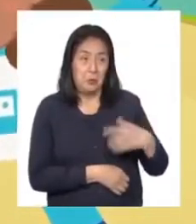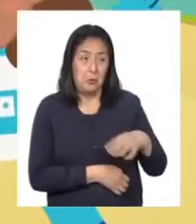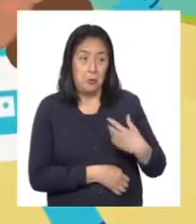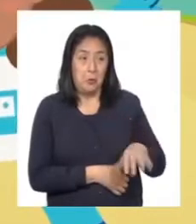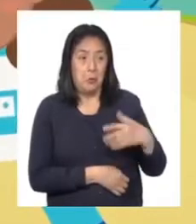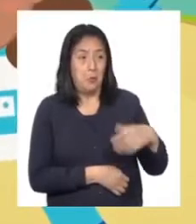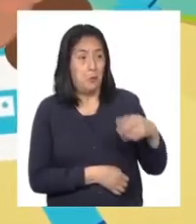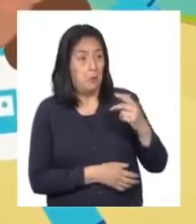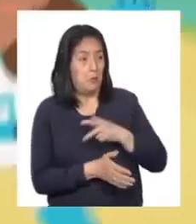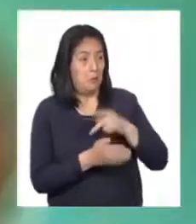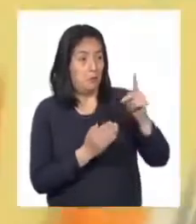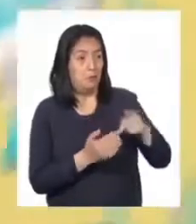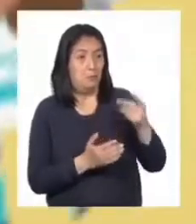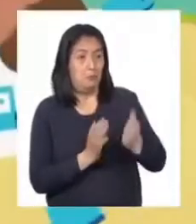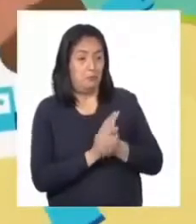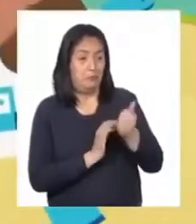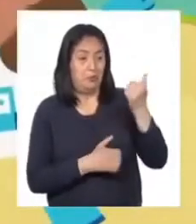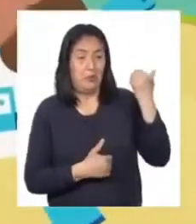profesional bailando.